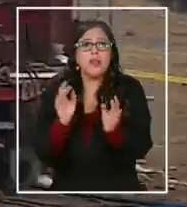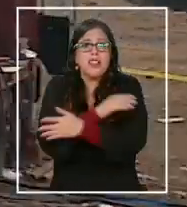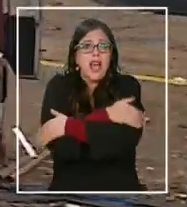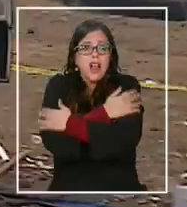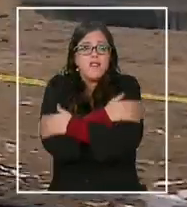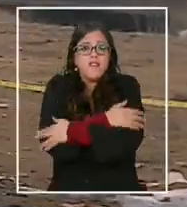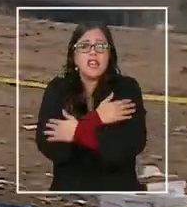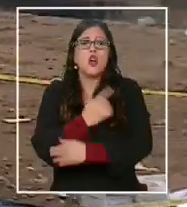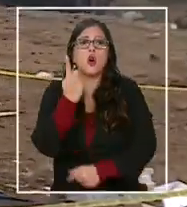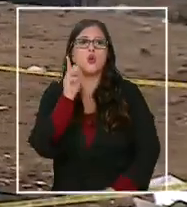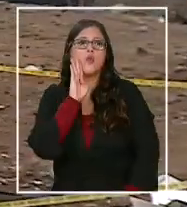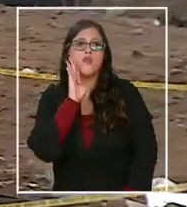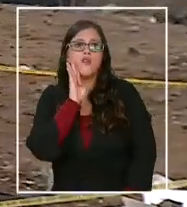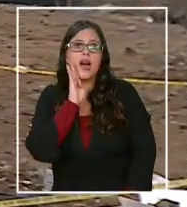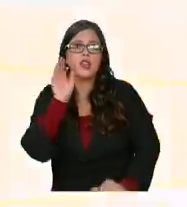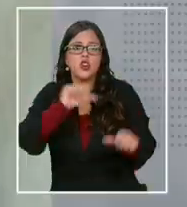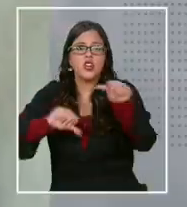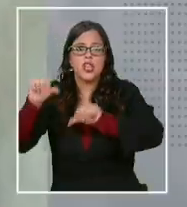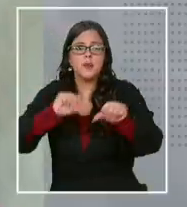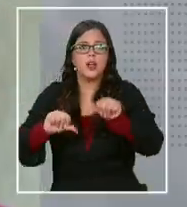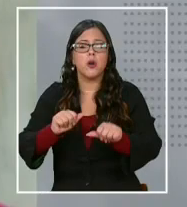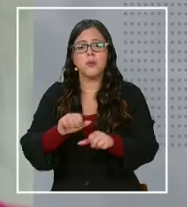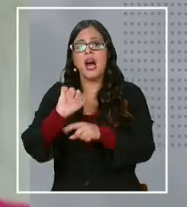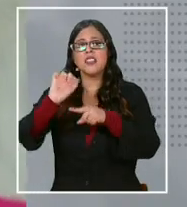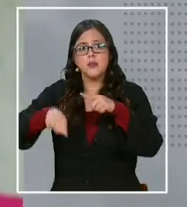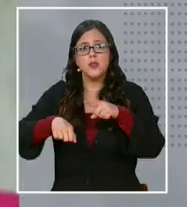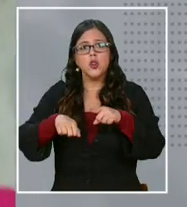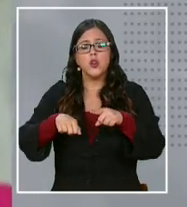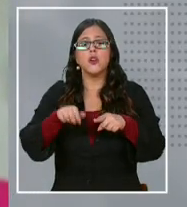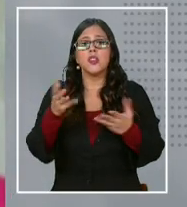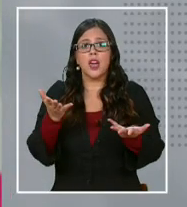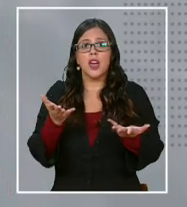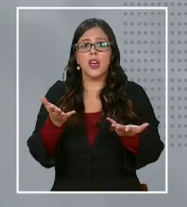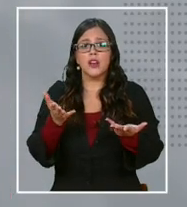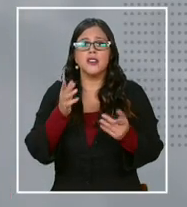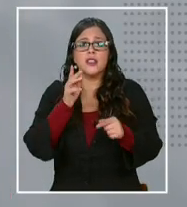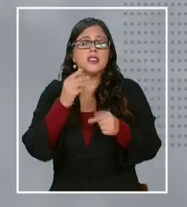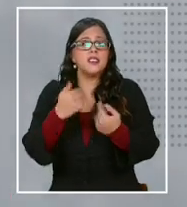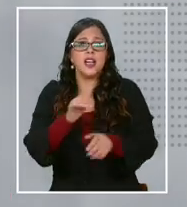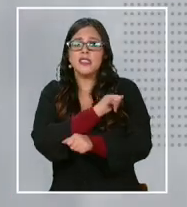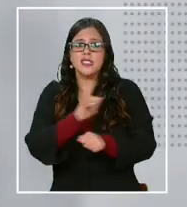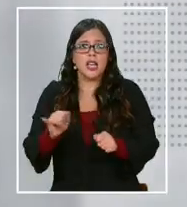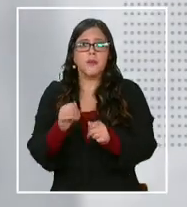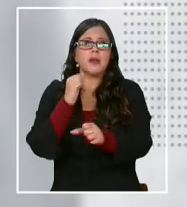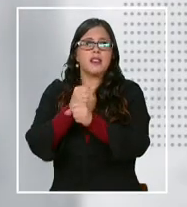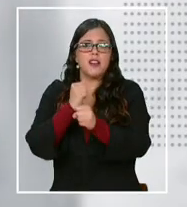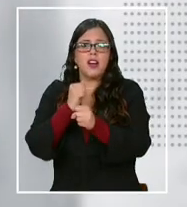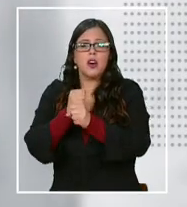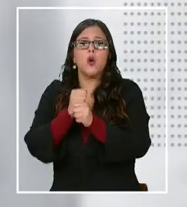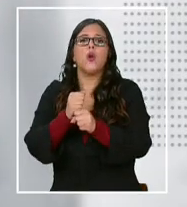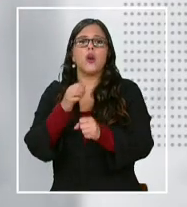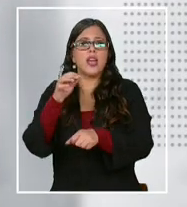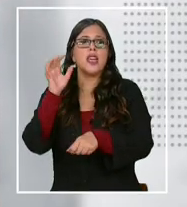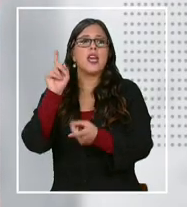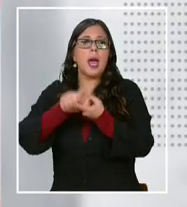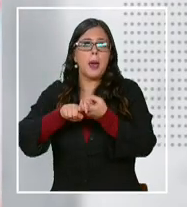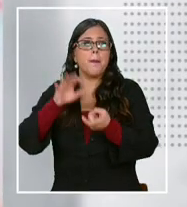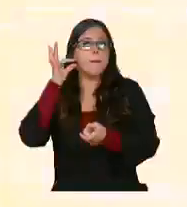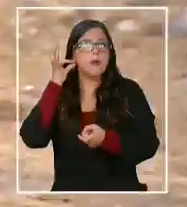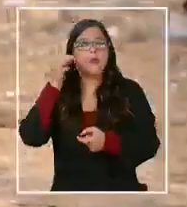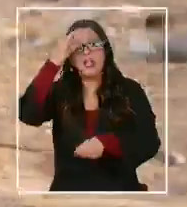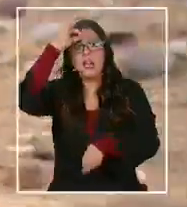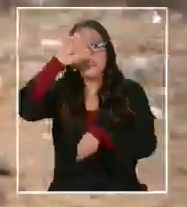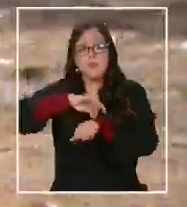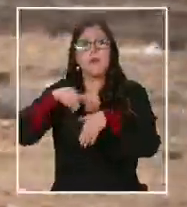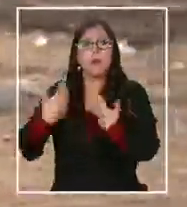Él aceptó. Toda la vida ejerció como guardia y tenía a su mujer enferma, por lo que necesitaba los recursos. Según la investigación de